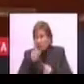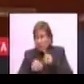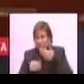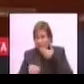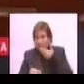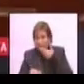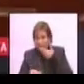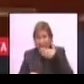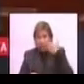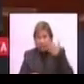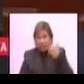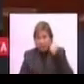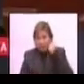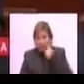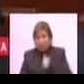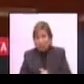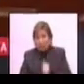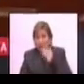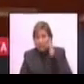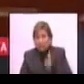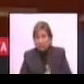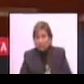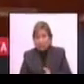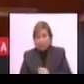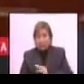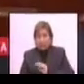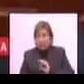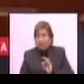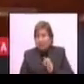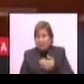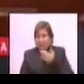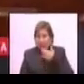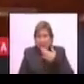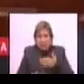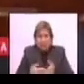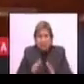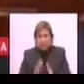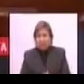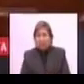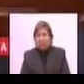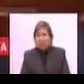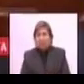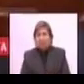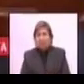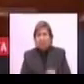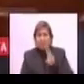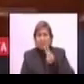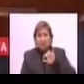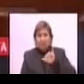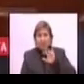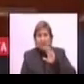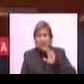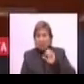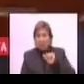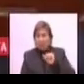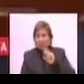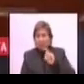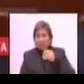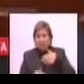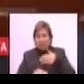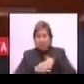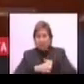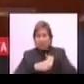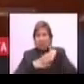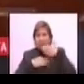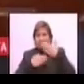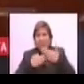¿alguien corrió una moción de censura contra el señor Vizcarra? Al contrario, el señor Vizcarra había casi pasado